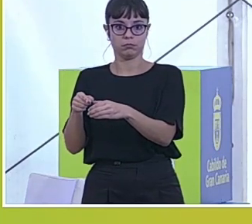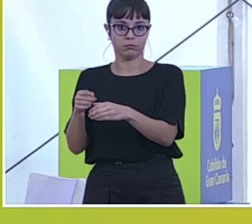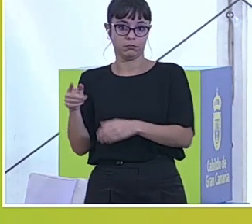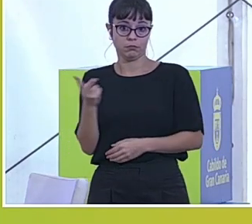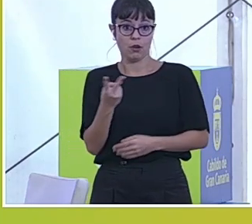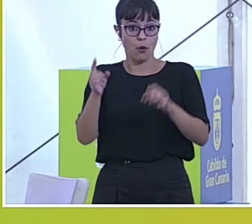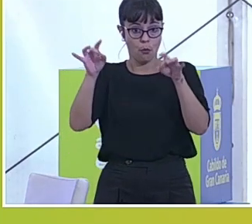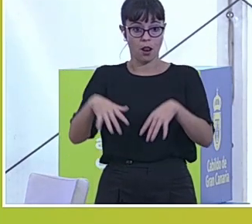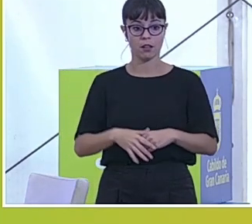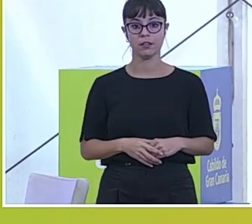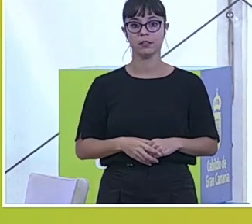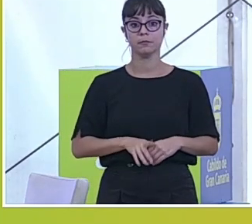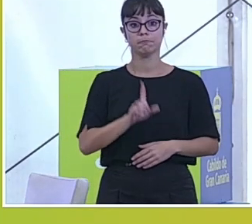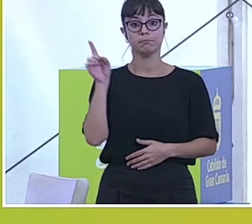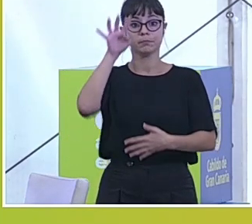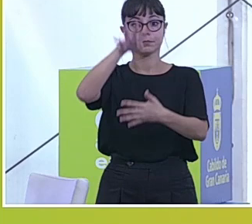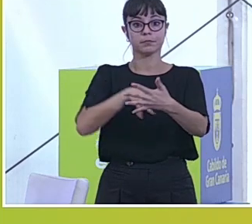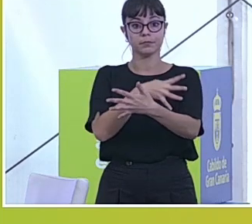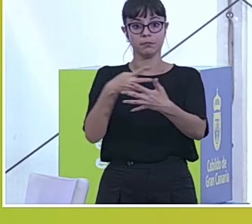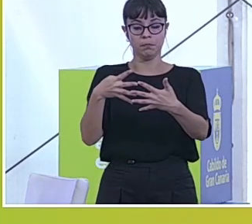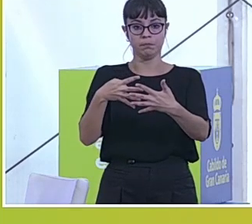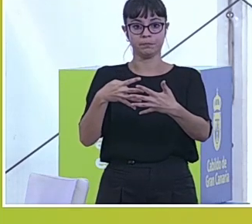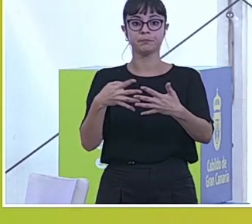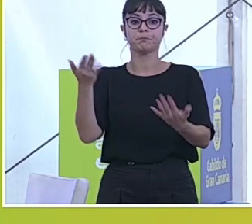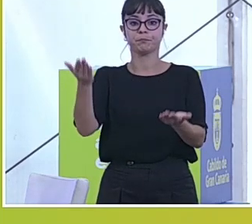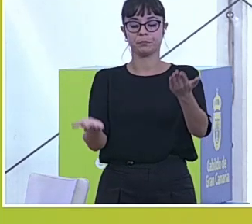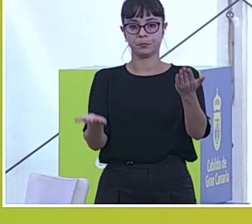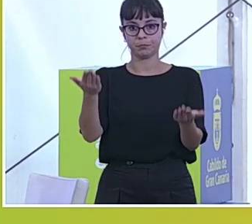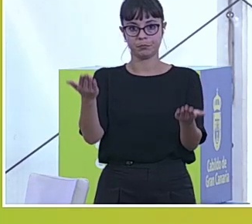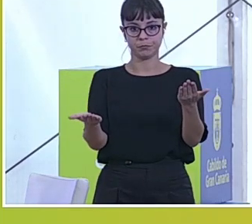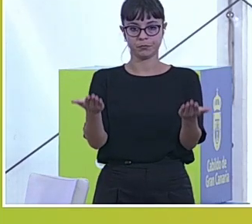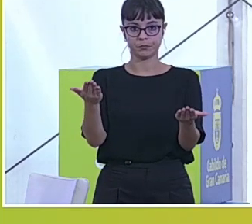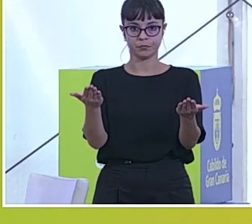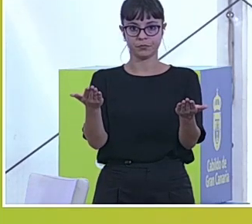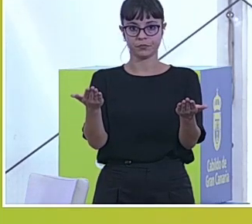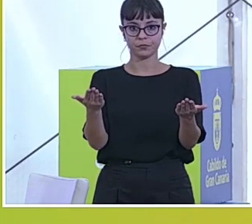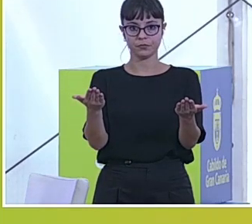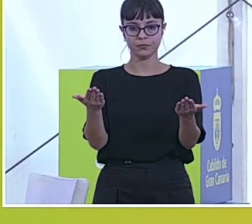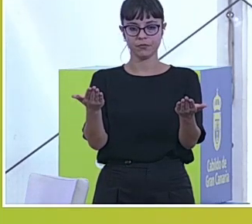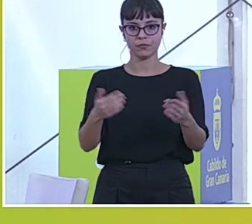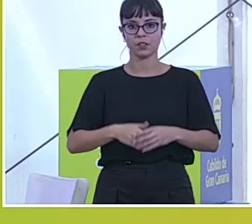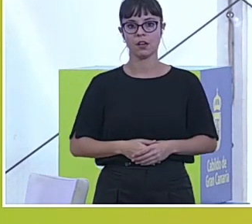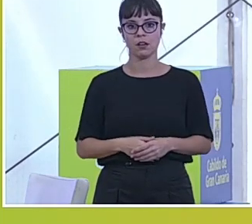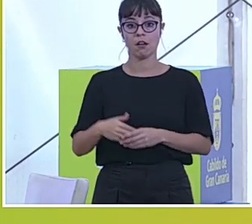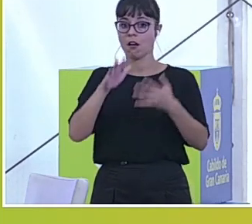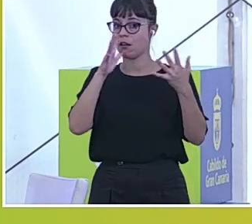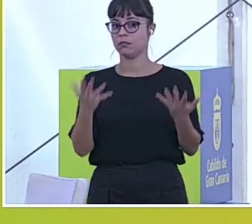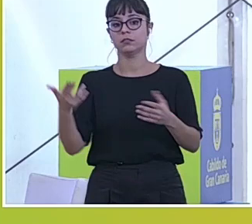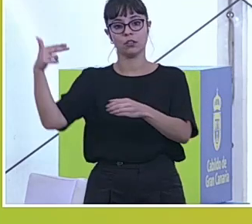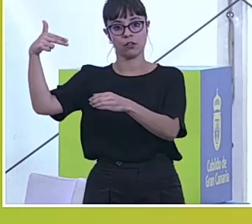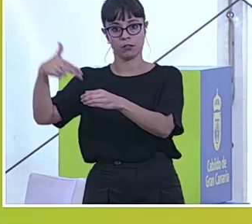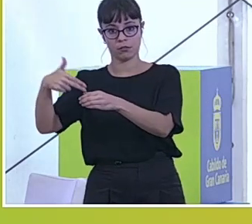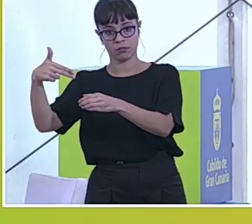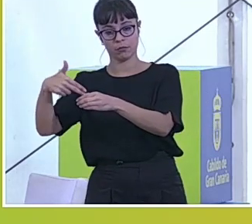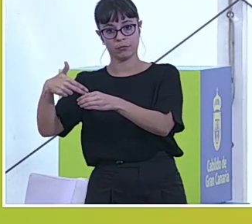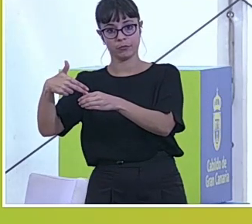un ejercicio de comparar el coste del combustible actual con respecto al